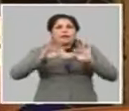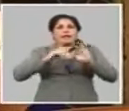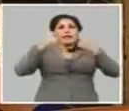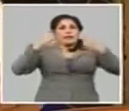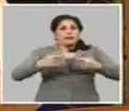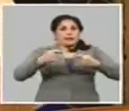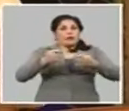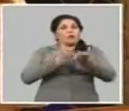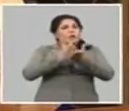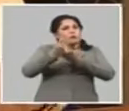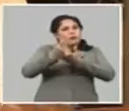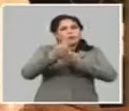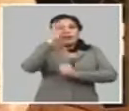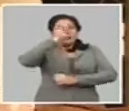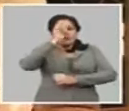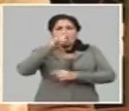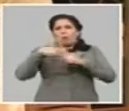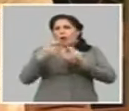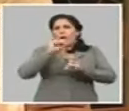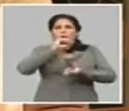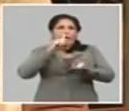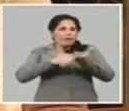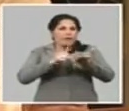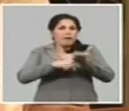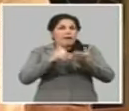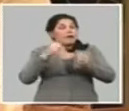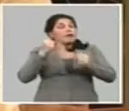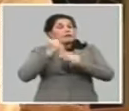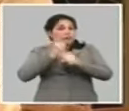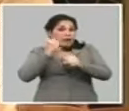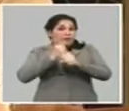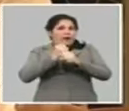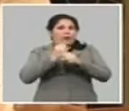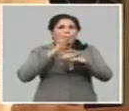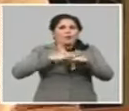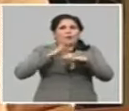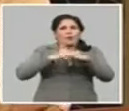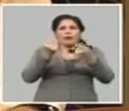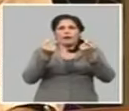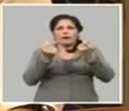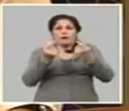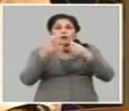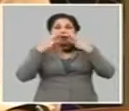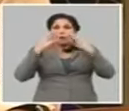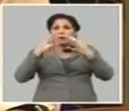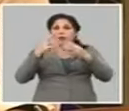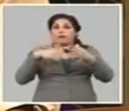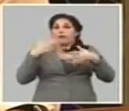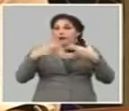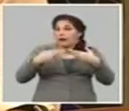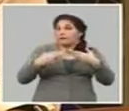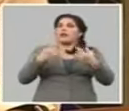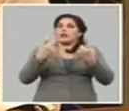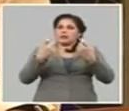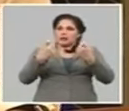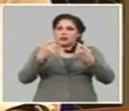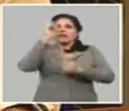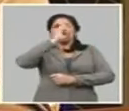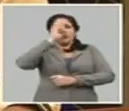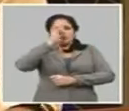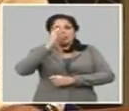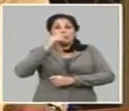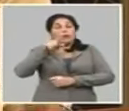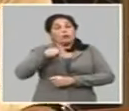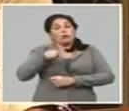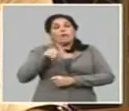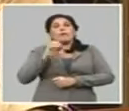este servicio porque hay madres que por las actividades económicos sociales importantes que realizan lo necesitan por